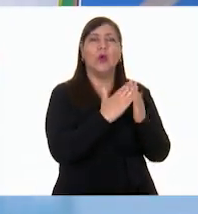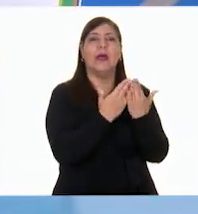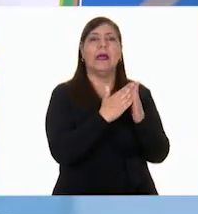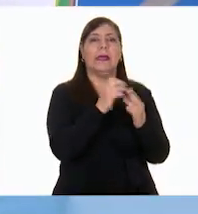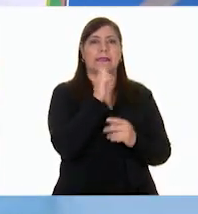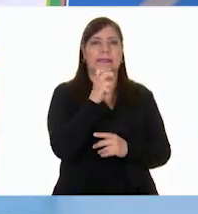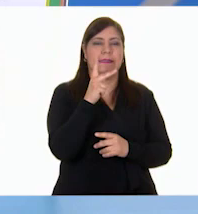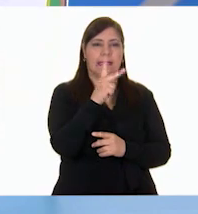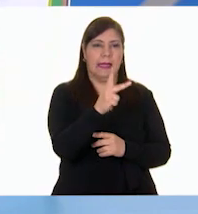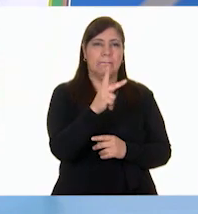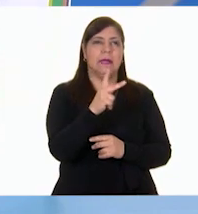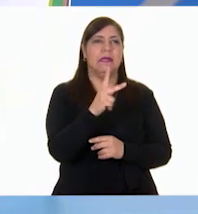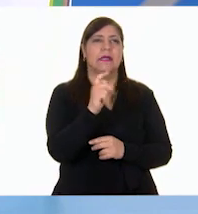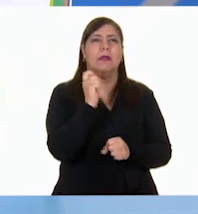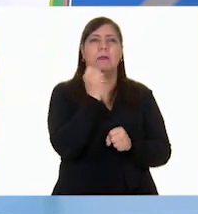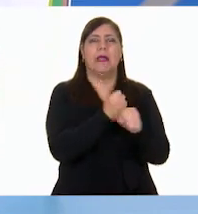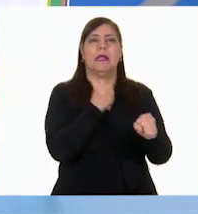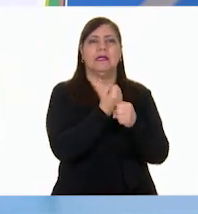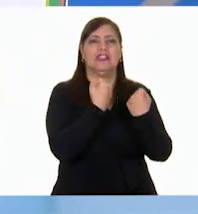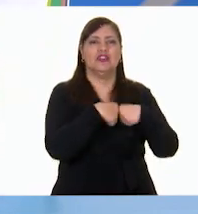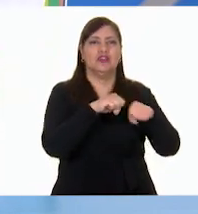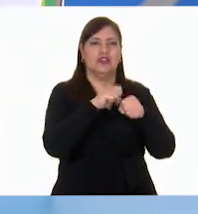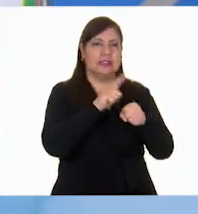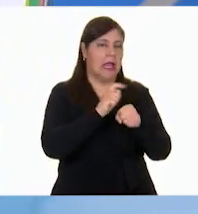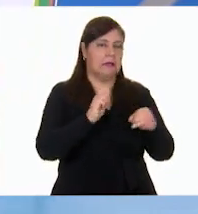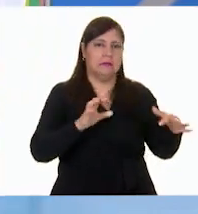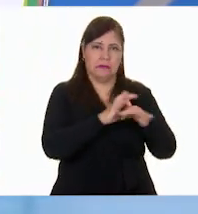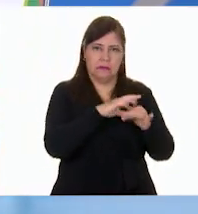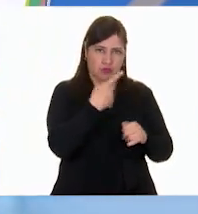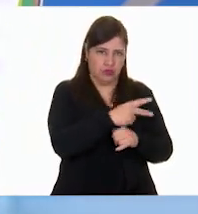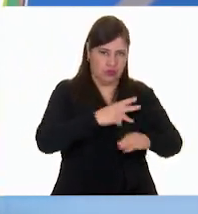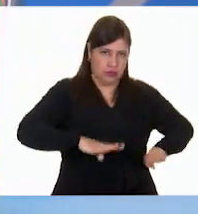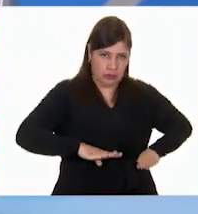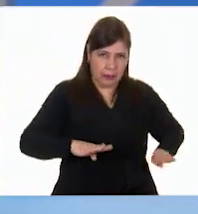de texto en la práctica social correspondiente, pero de